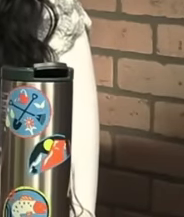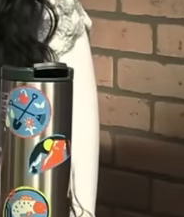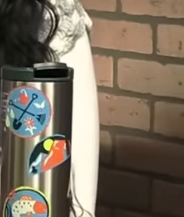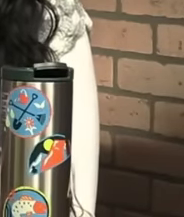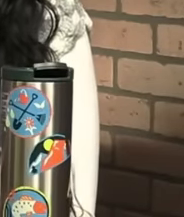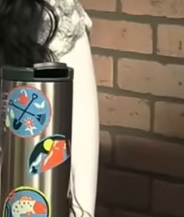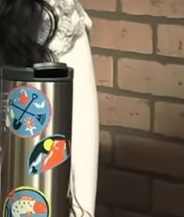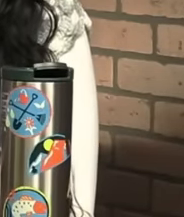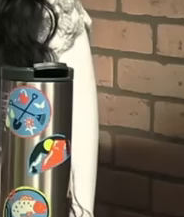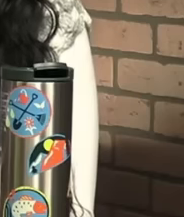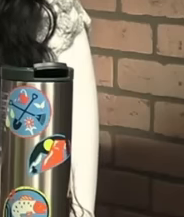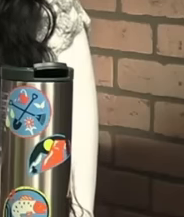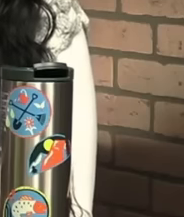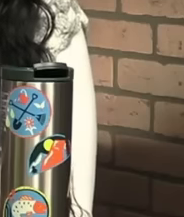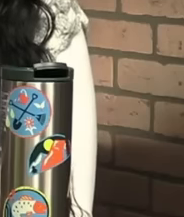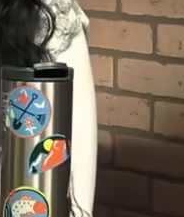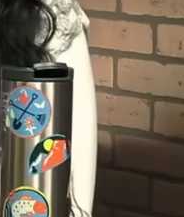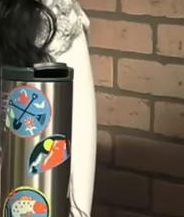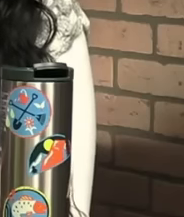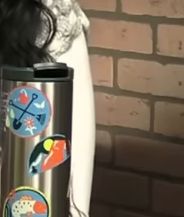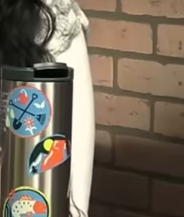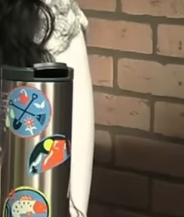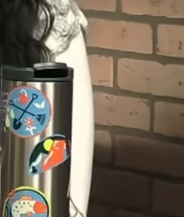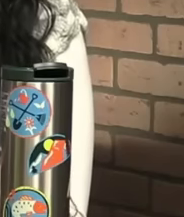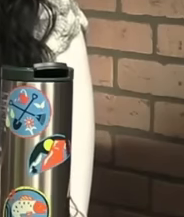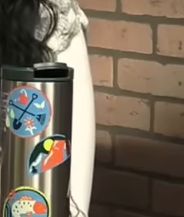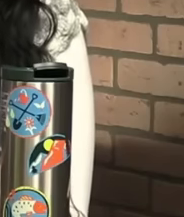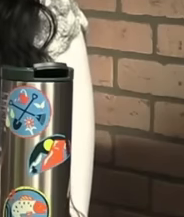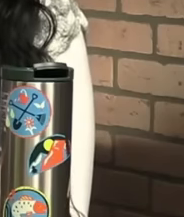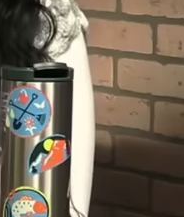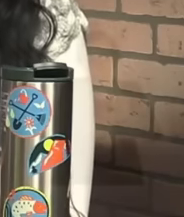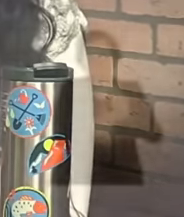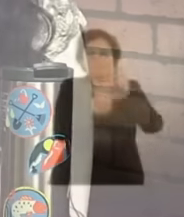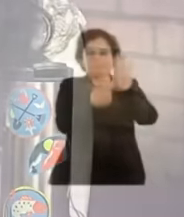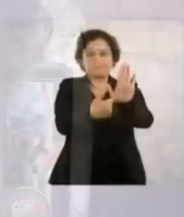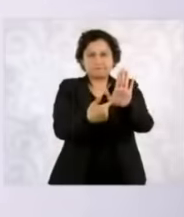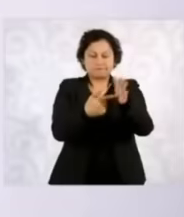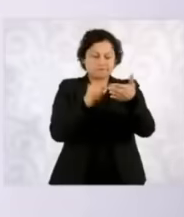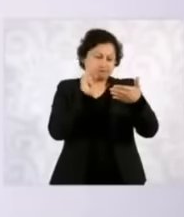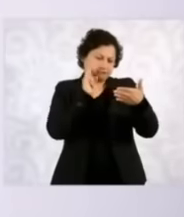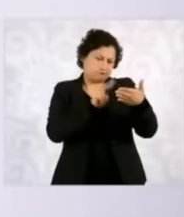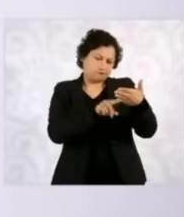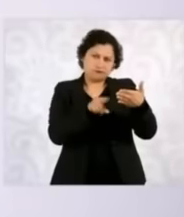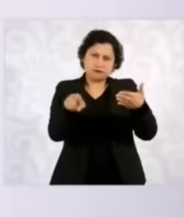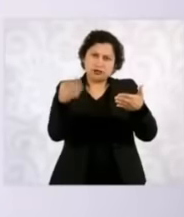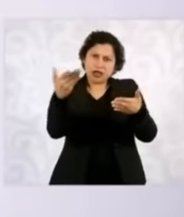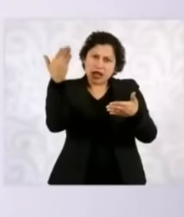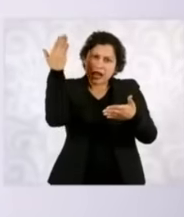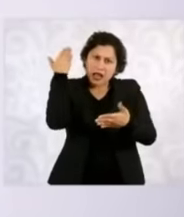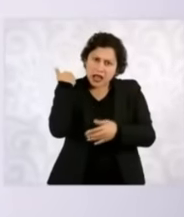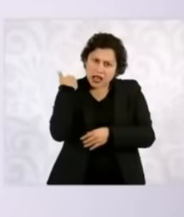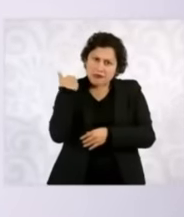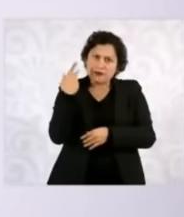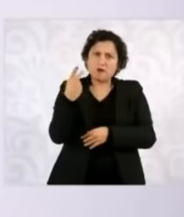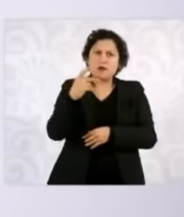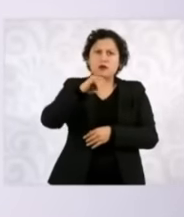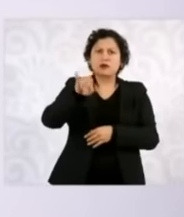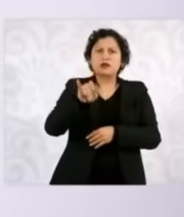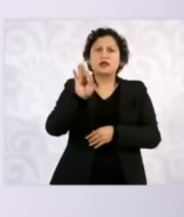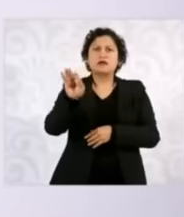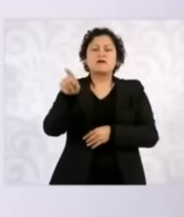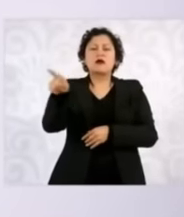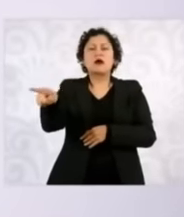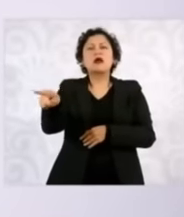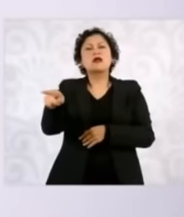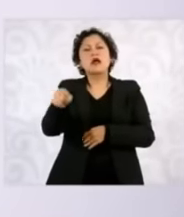presidenta Claudia shom quien habla de una nueva campaña sobre este supuesto desacato de la presidenta de la república